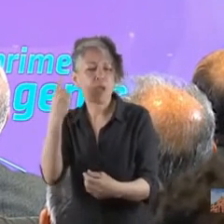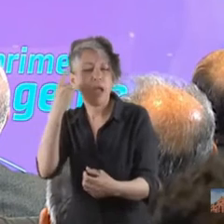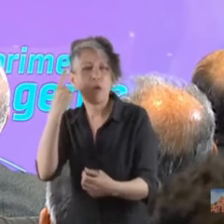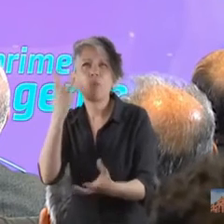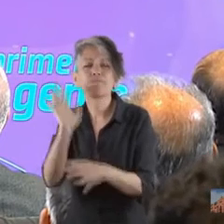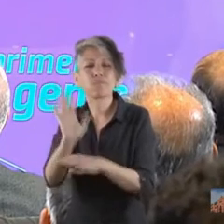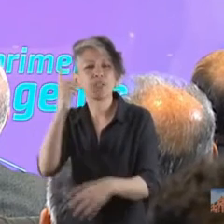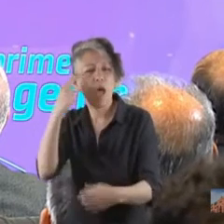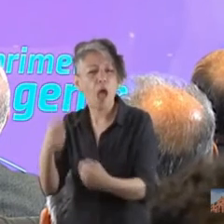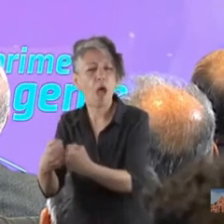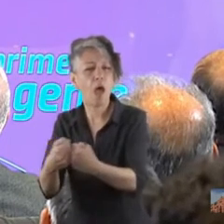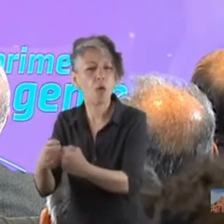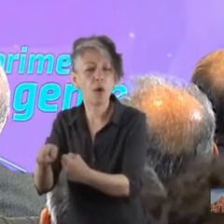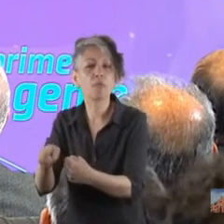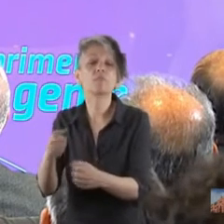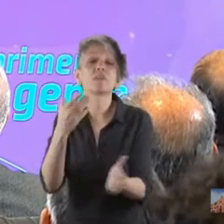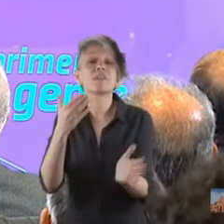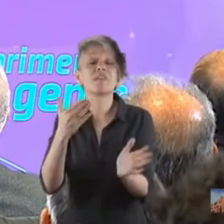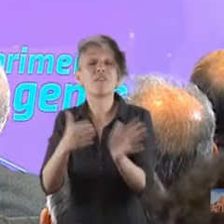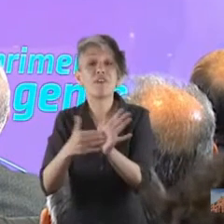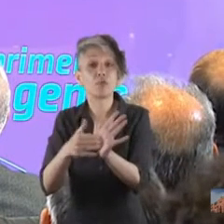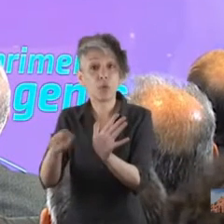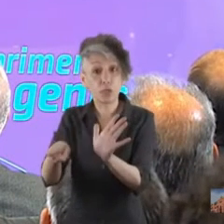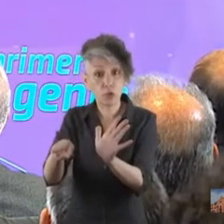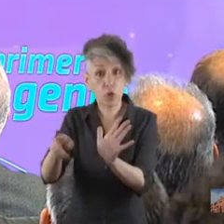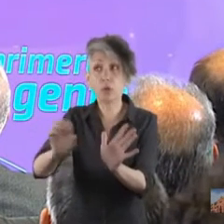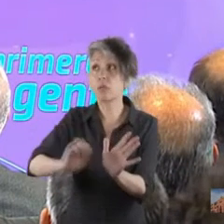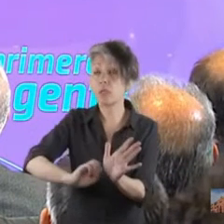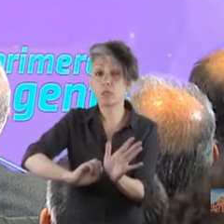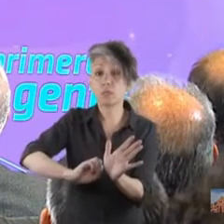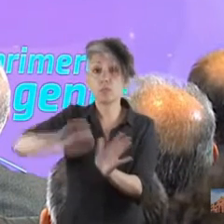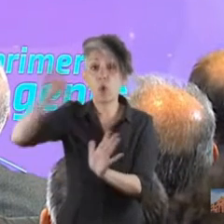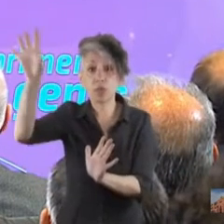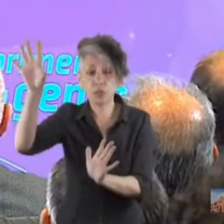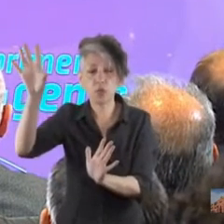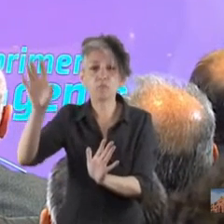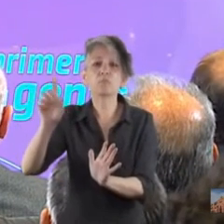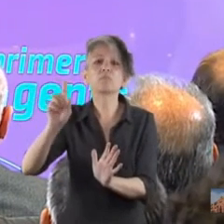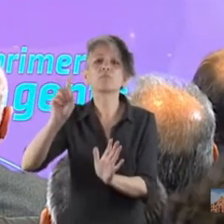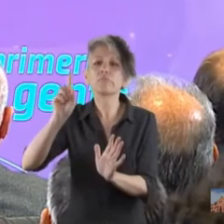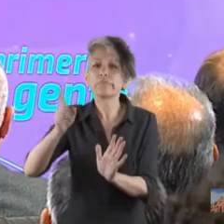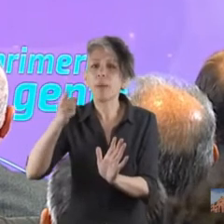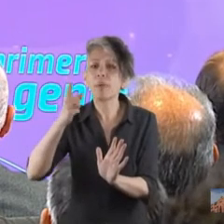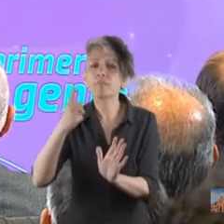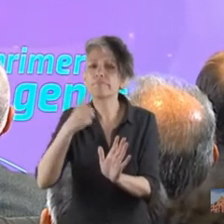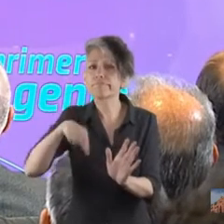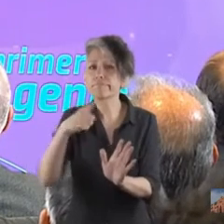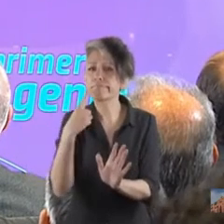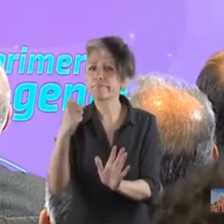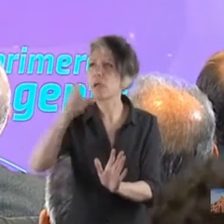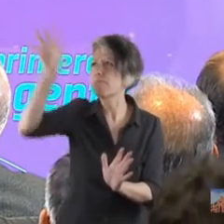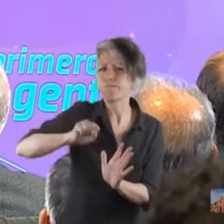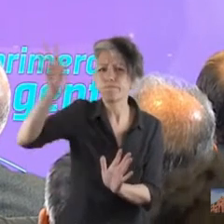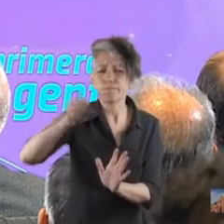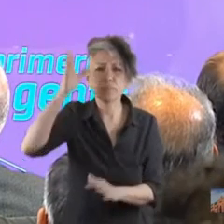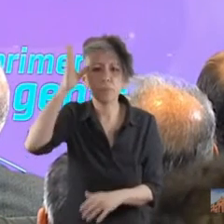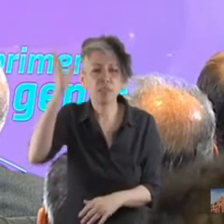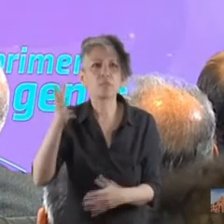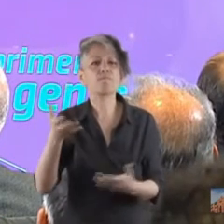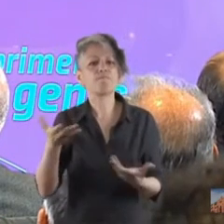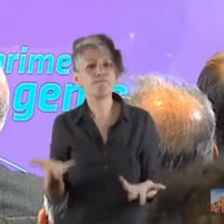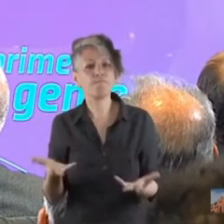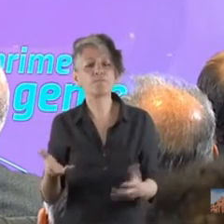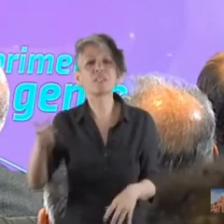con su facturación de exportaciones y sobre facturación de importaciones es decir se